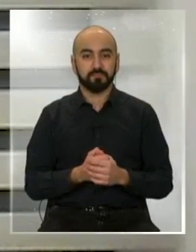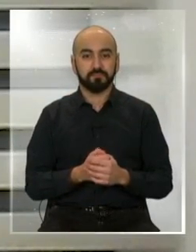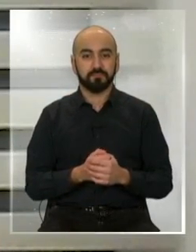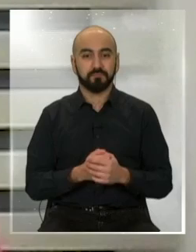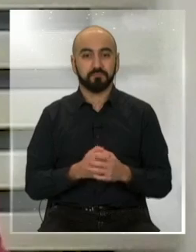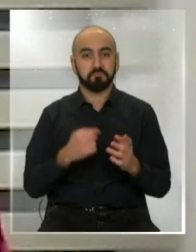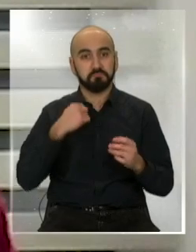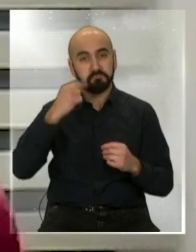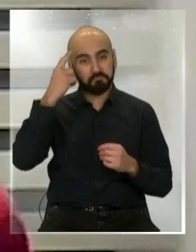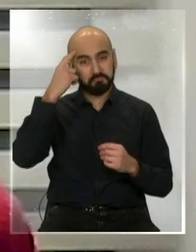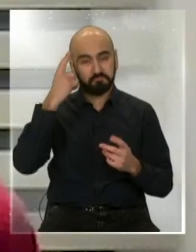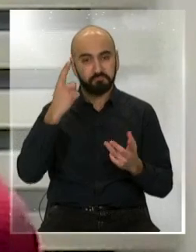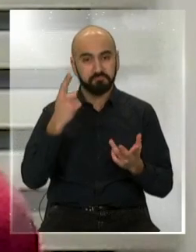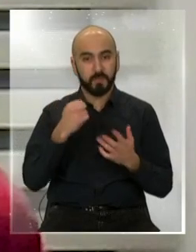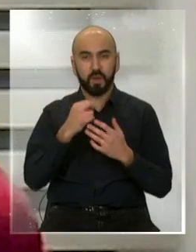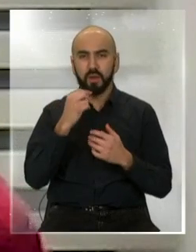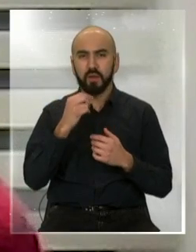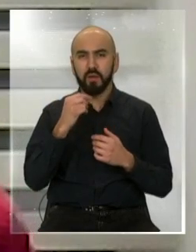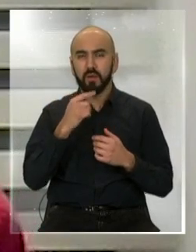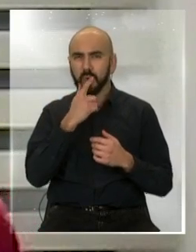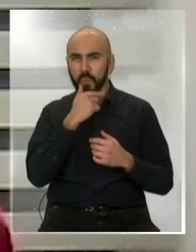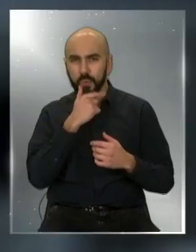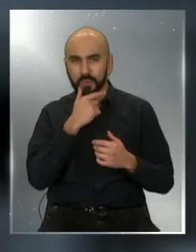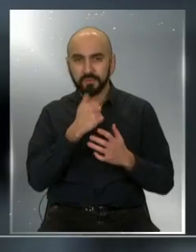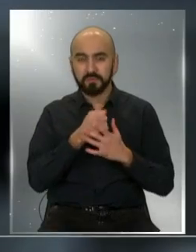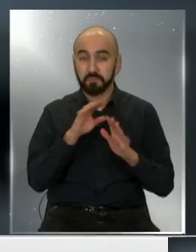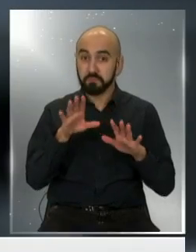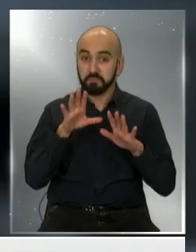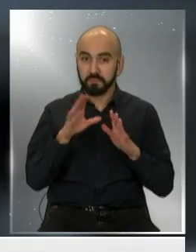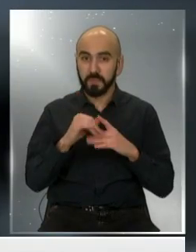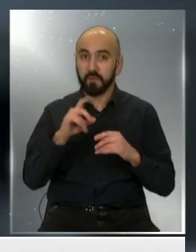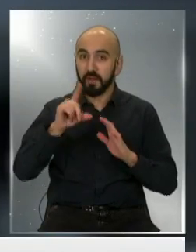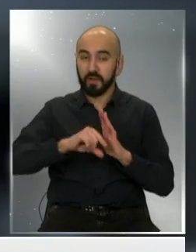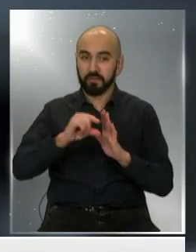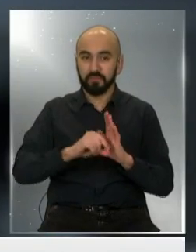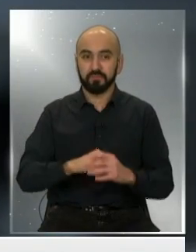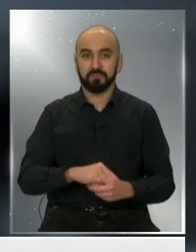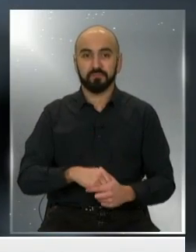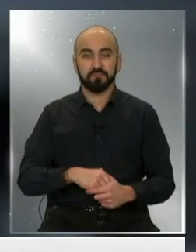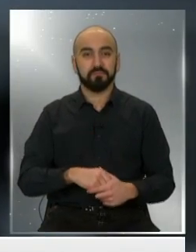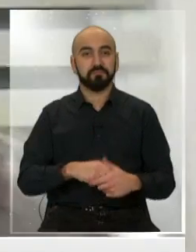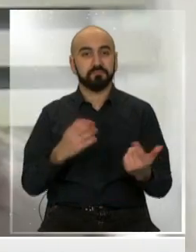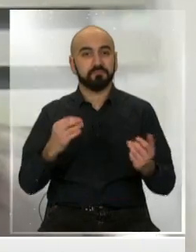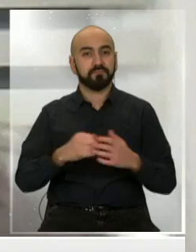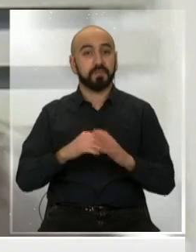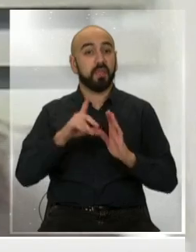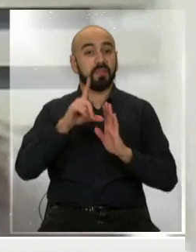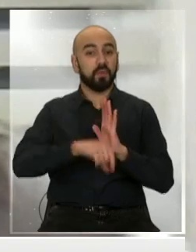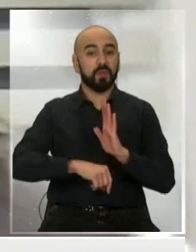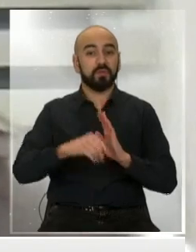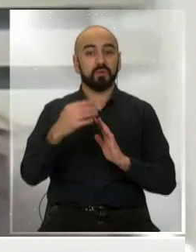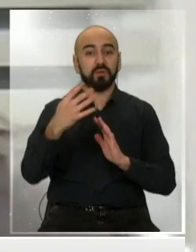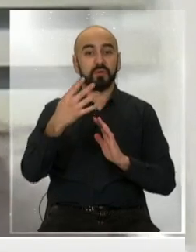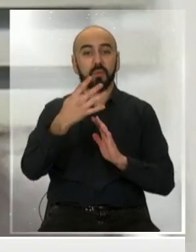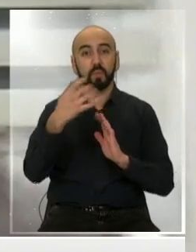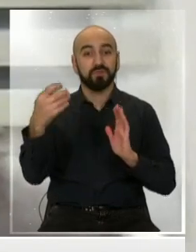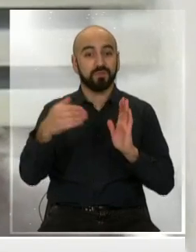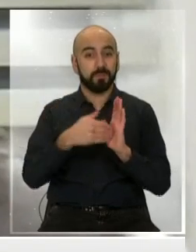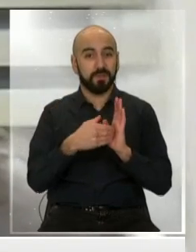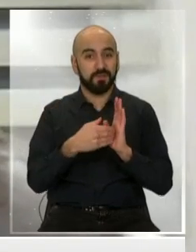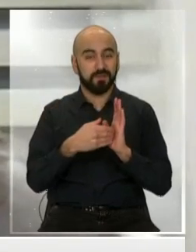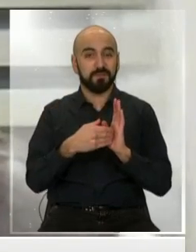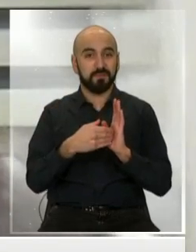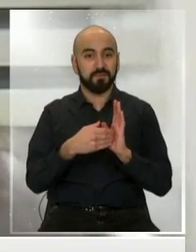me parecía curioso y llamativa la oferta. El descuento era de 400.000 pesos y